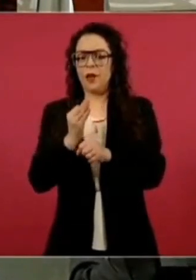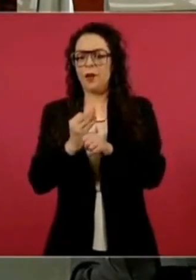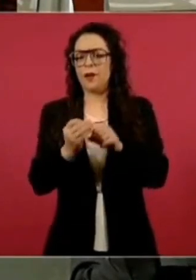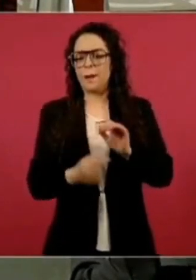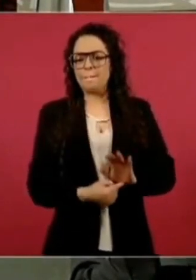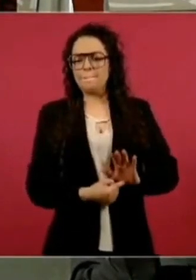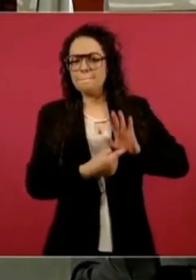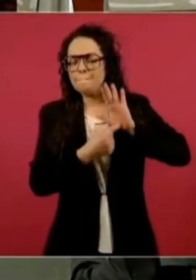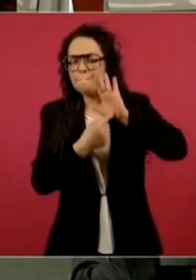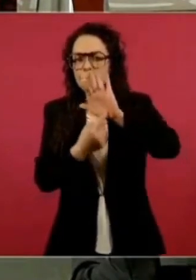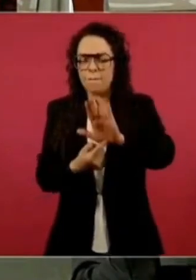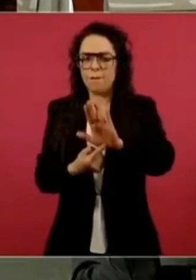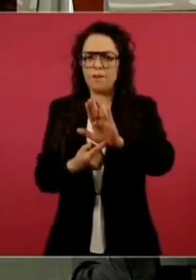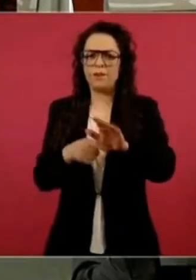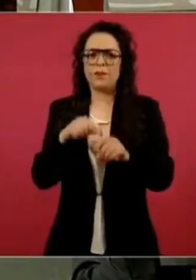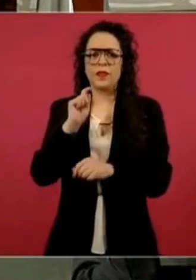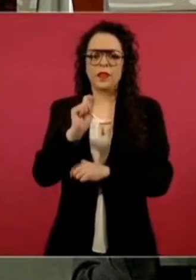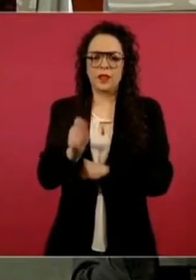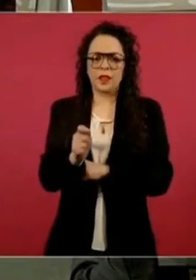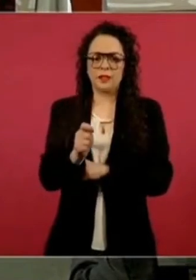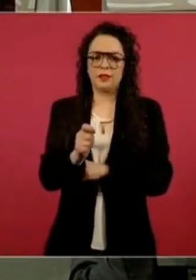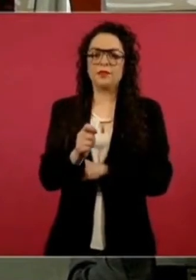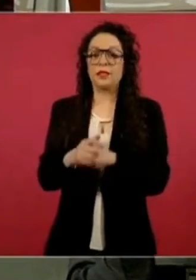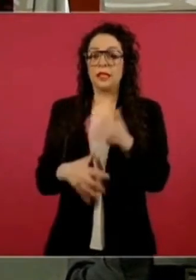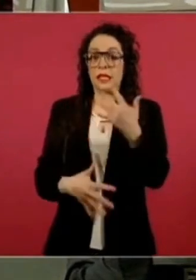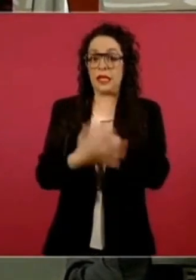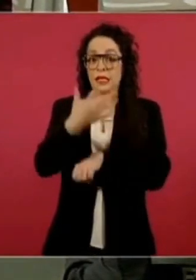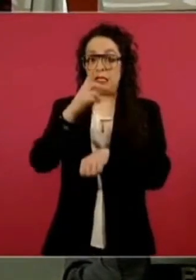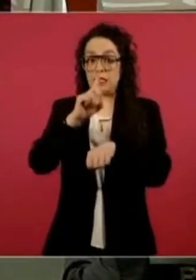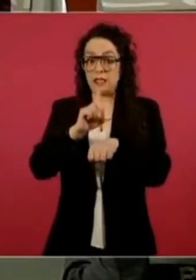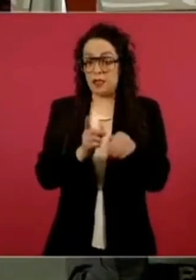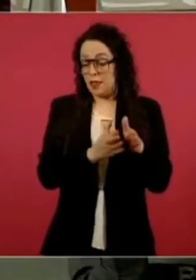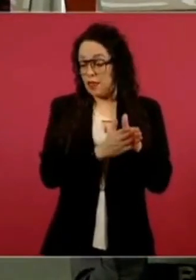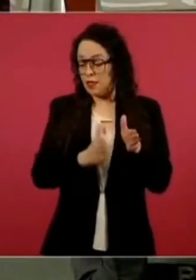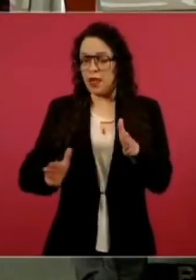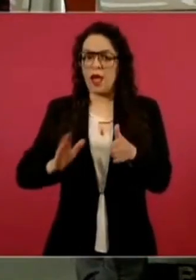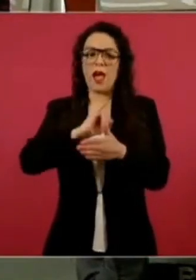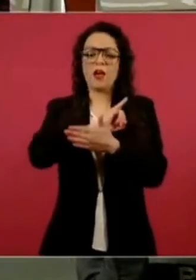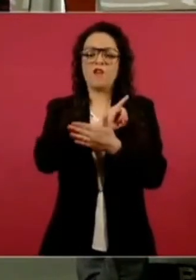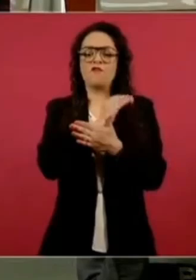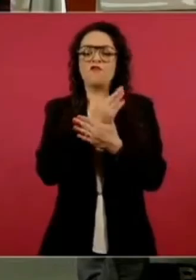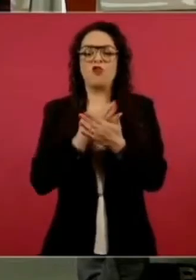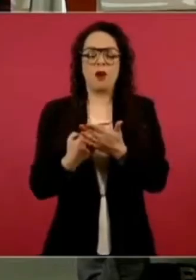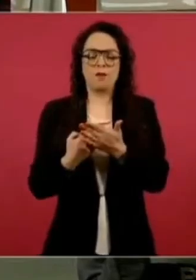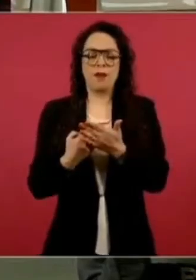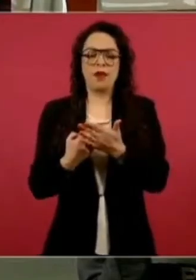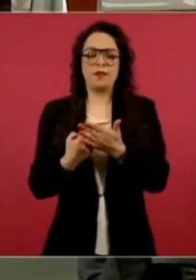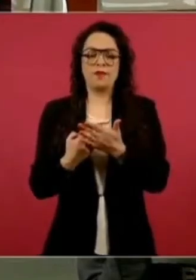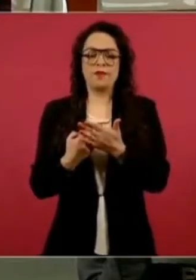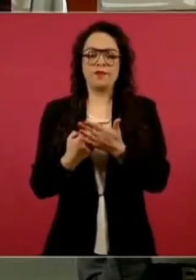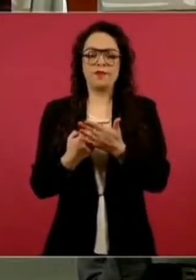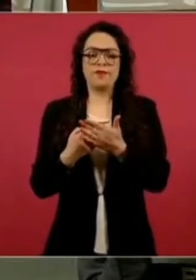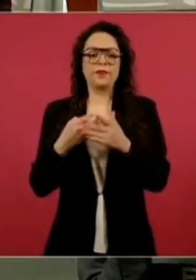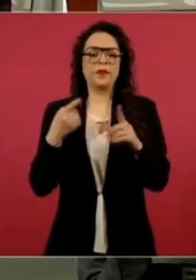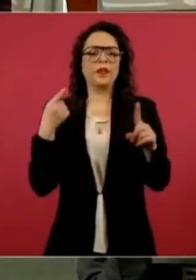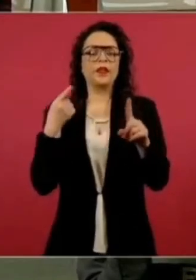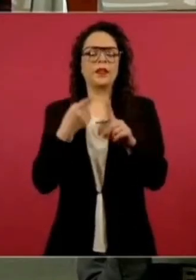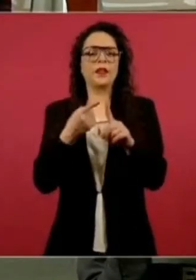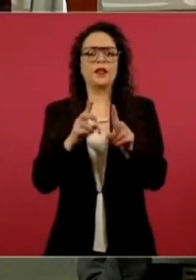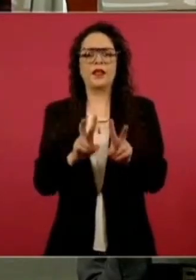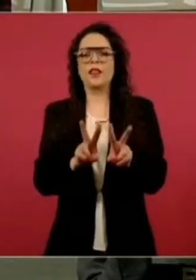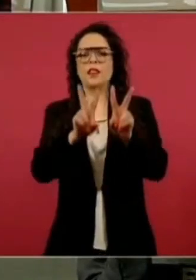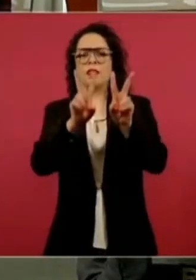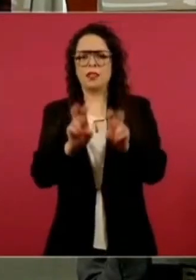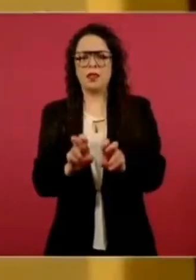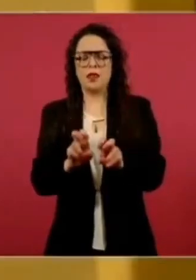hoy del informe quincenal y solamente el tema del programa de regularización de